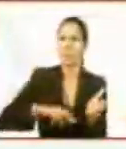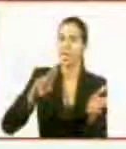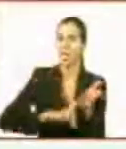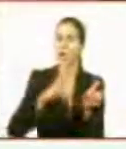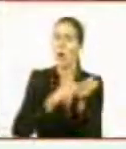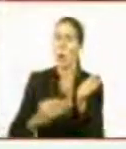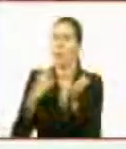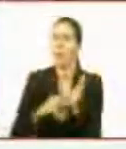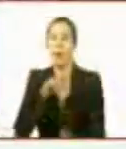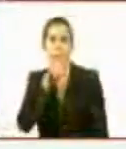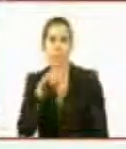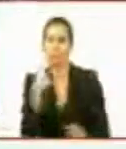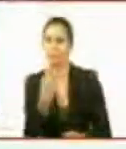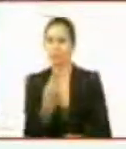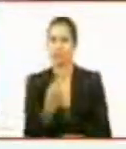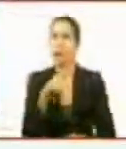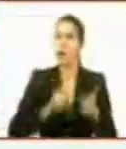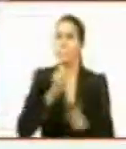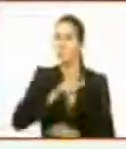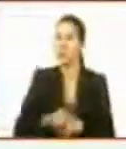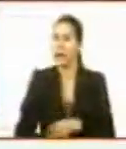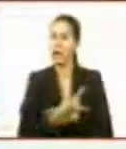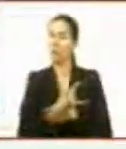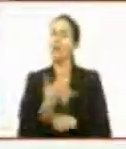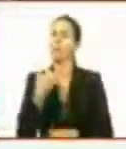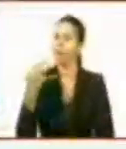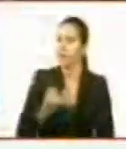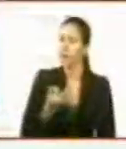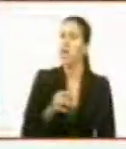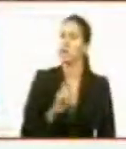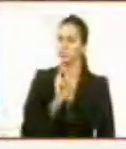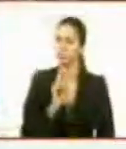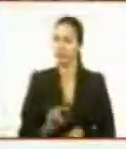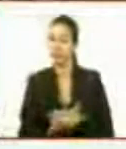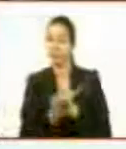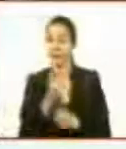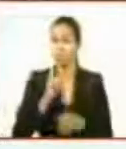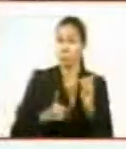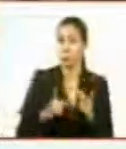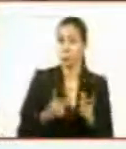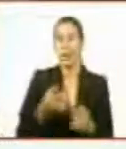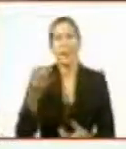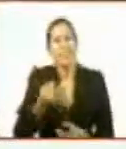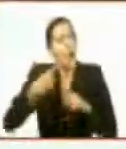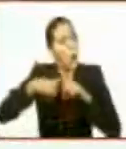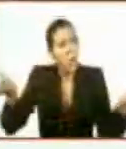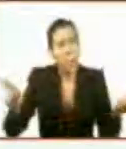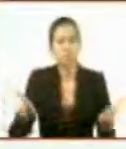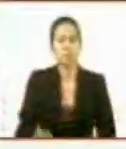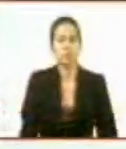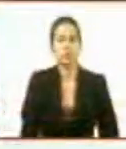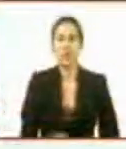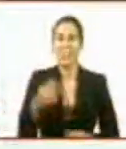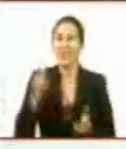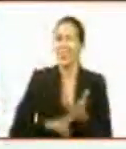te repito, hay gente que cae por inocente y lo creen de verdad. Ahora, la verdad es otra. La